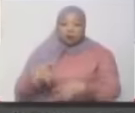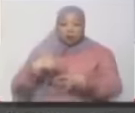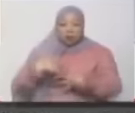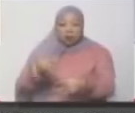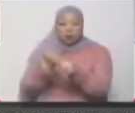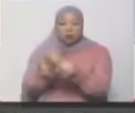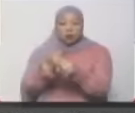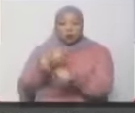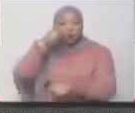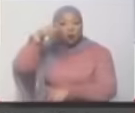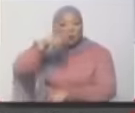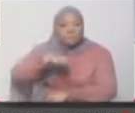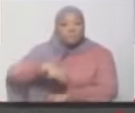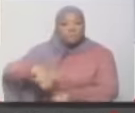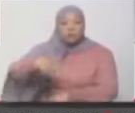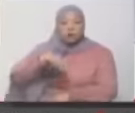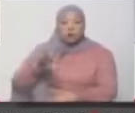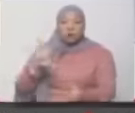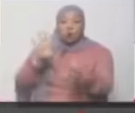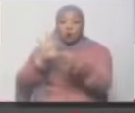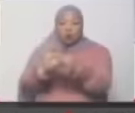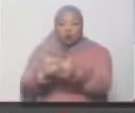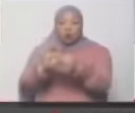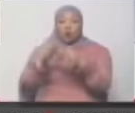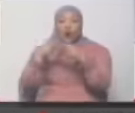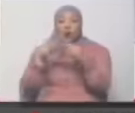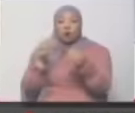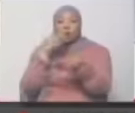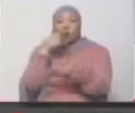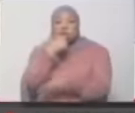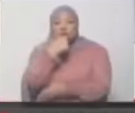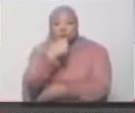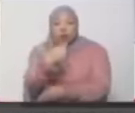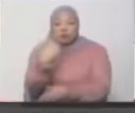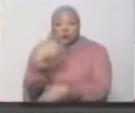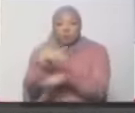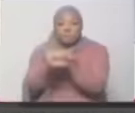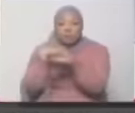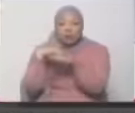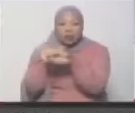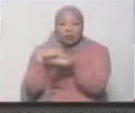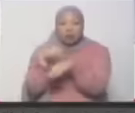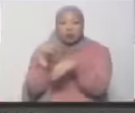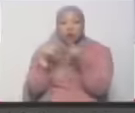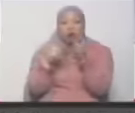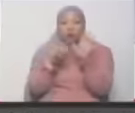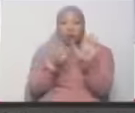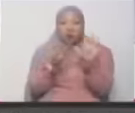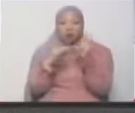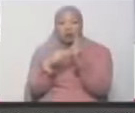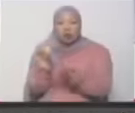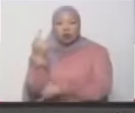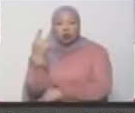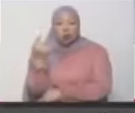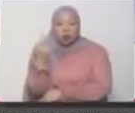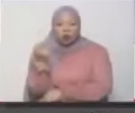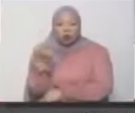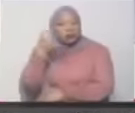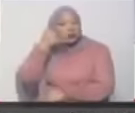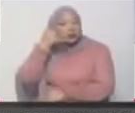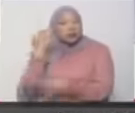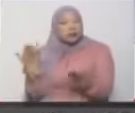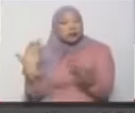popular, unida a todas las facilidades que tiene el ministerio, como el 911, por ejemplo.